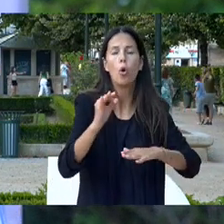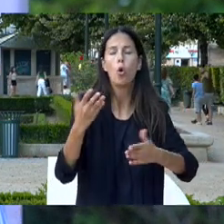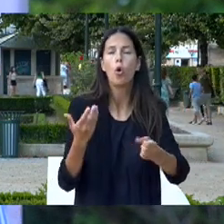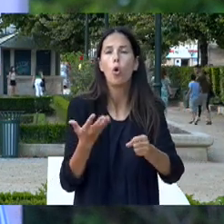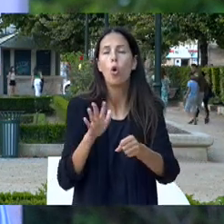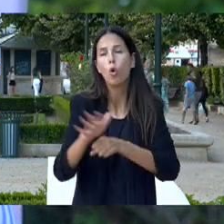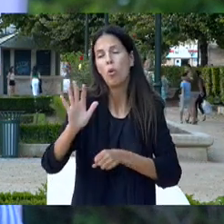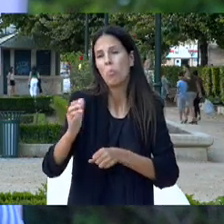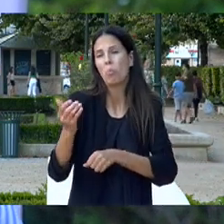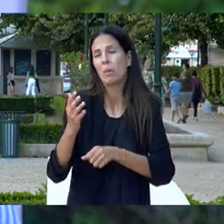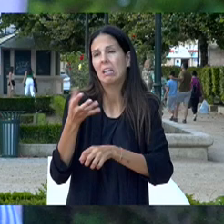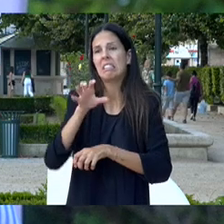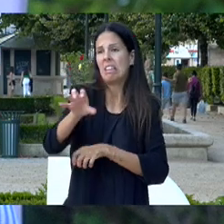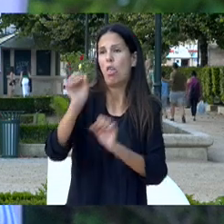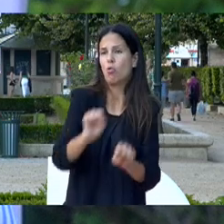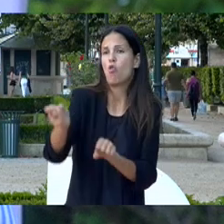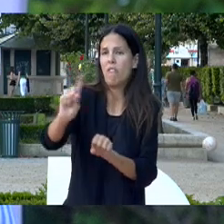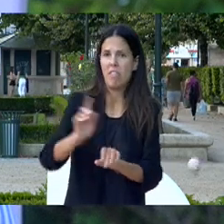Estado.